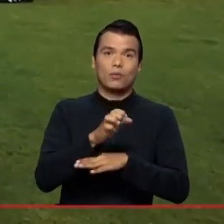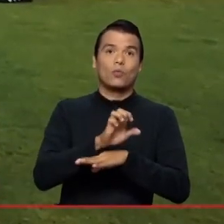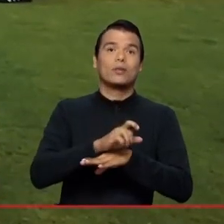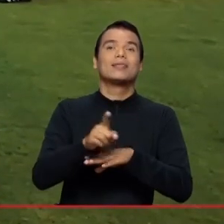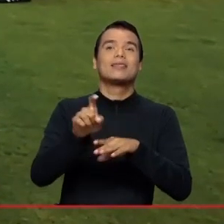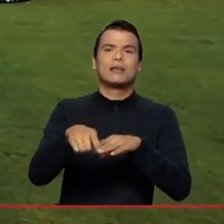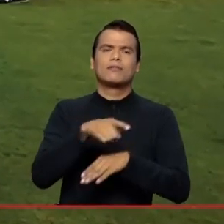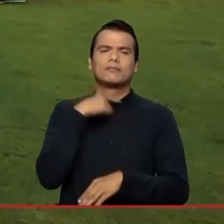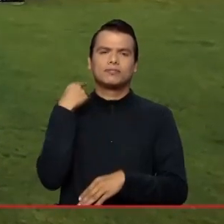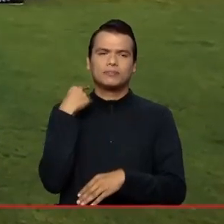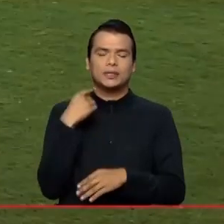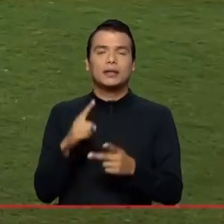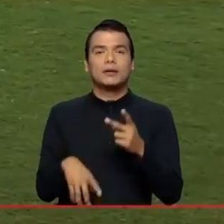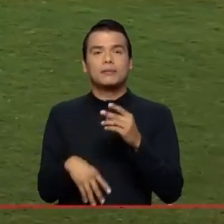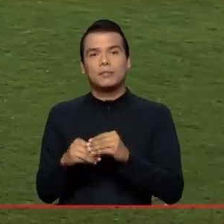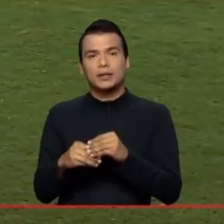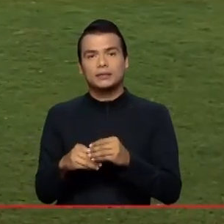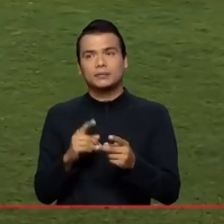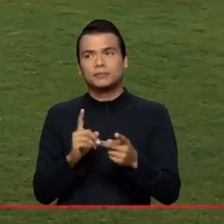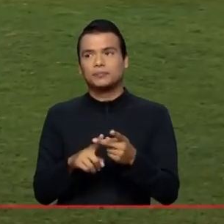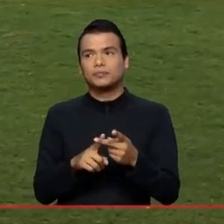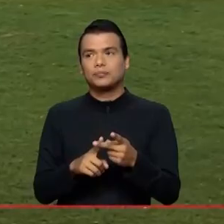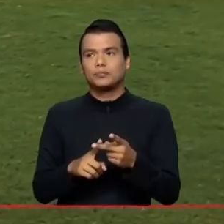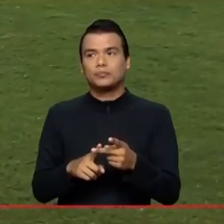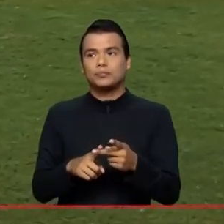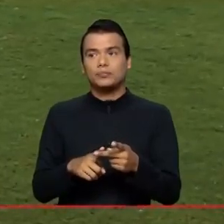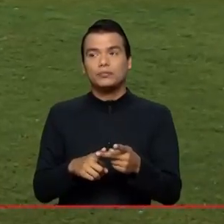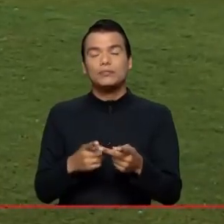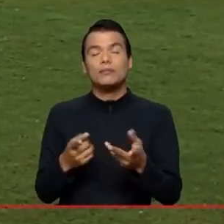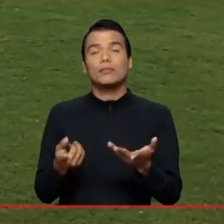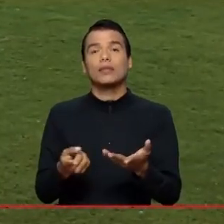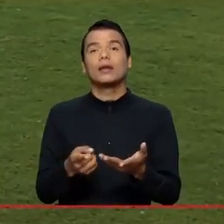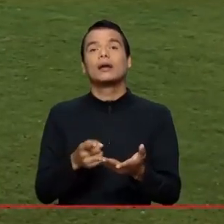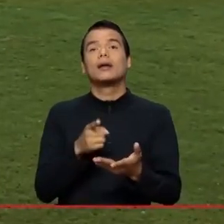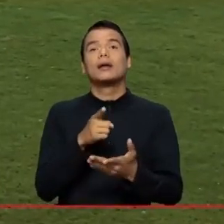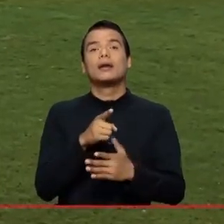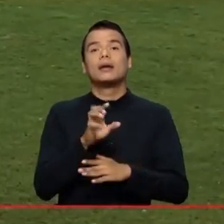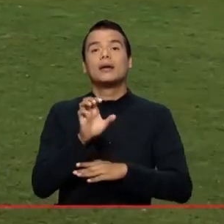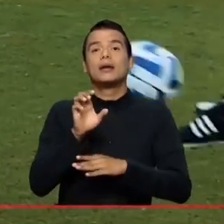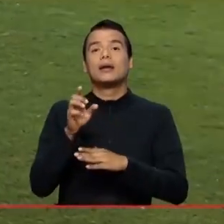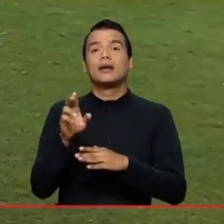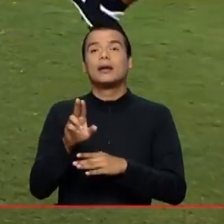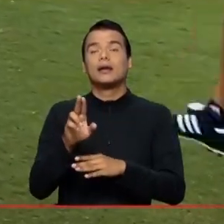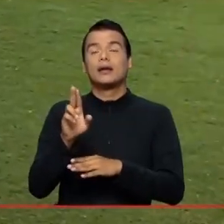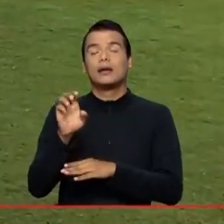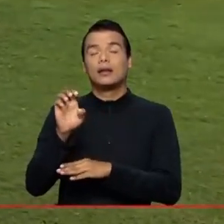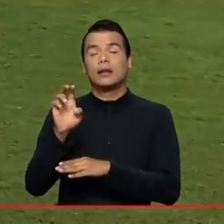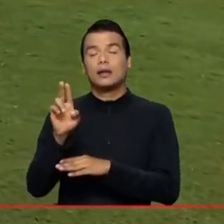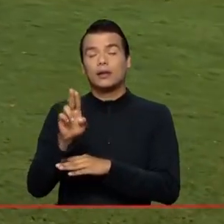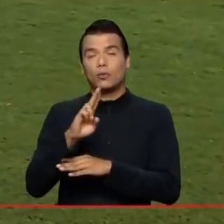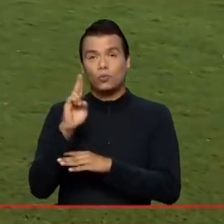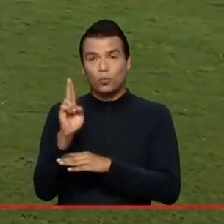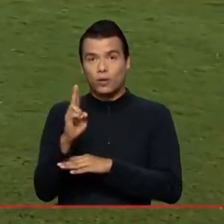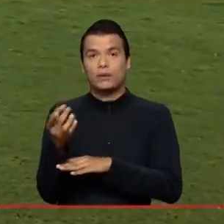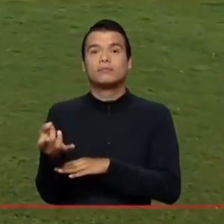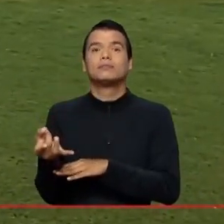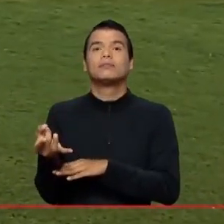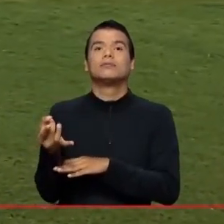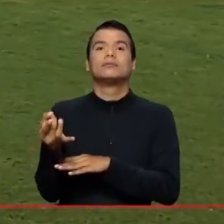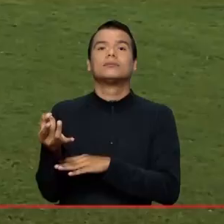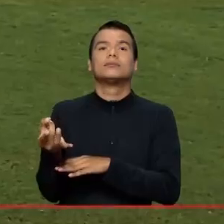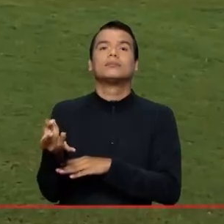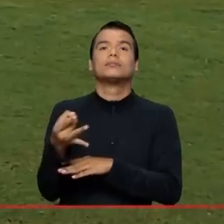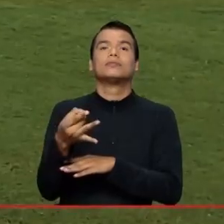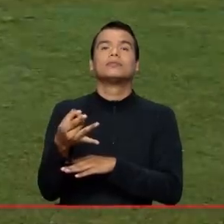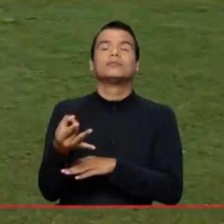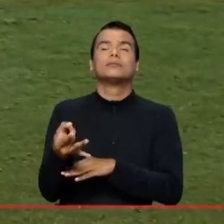y que tampoco le ganen la última fecha a Brasil además de ese resultado que favorecería Colombia y que esperar que